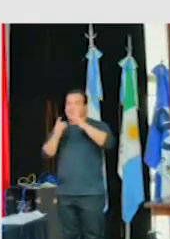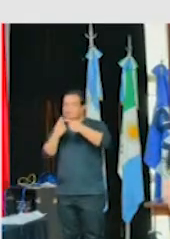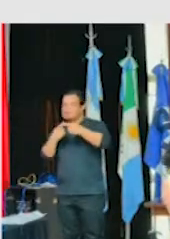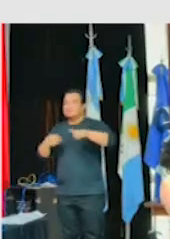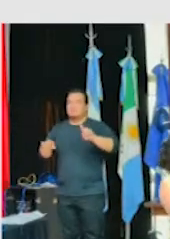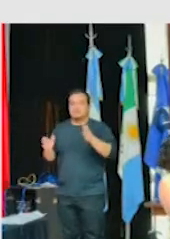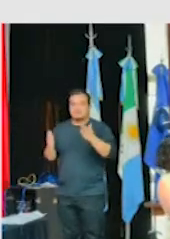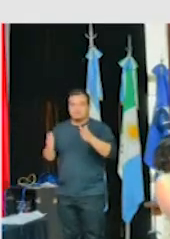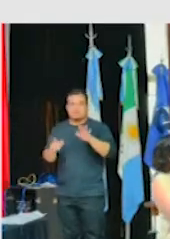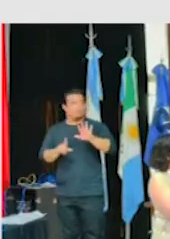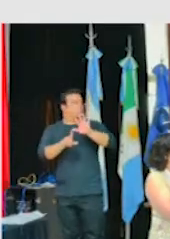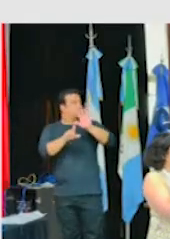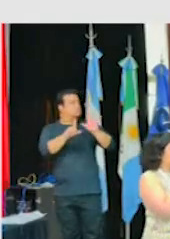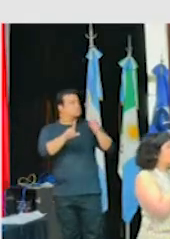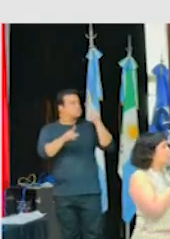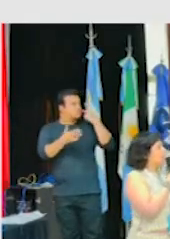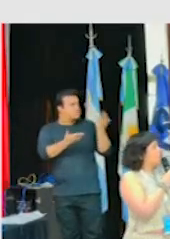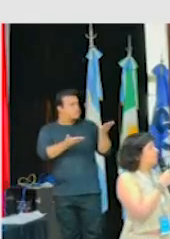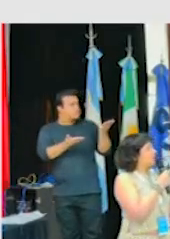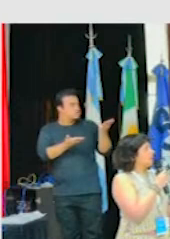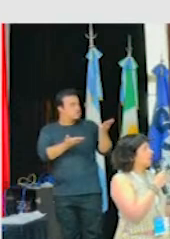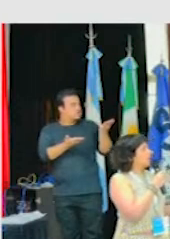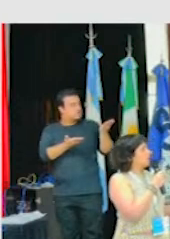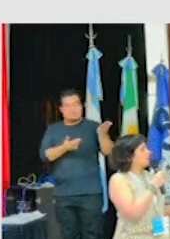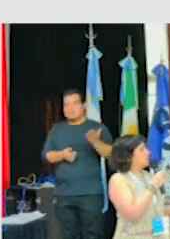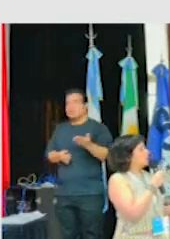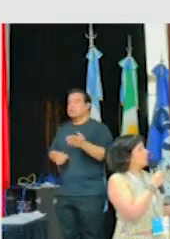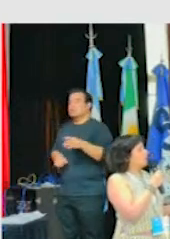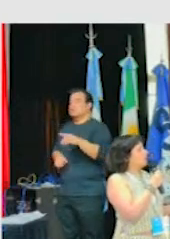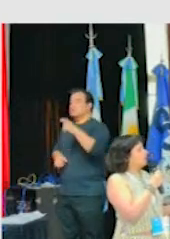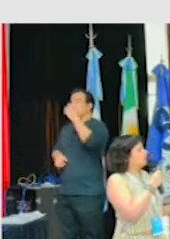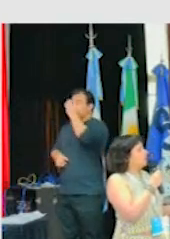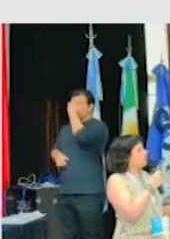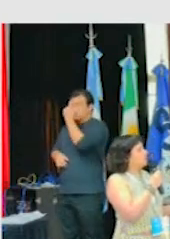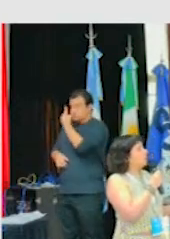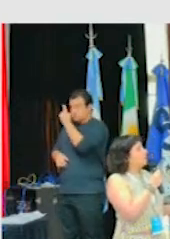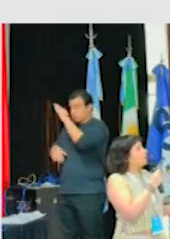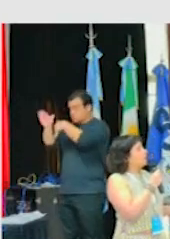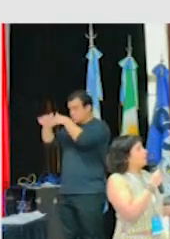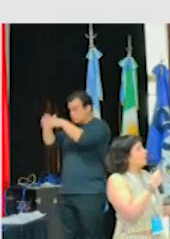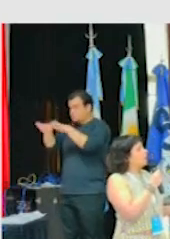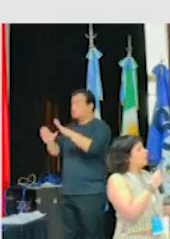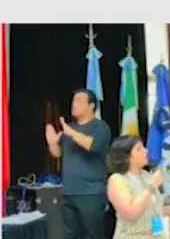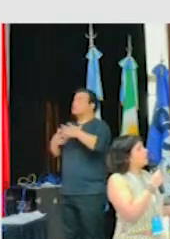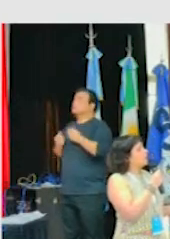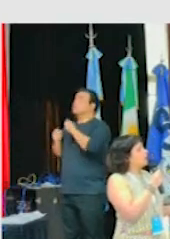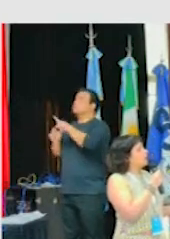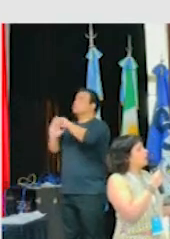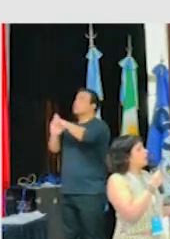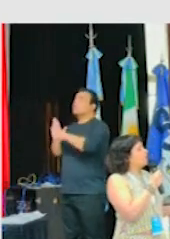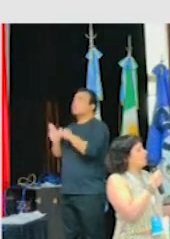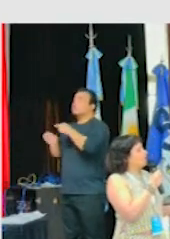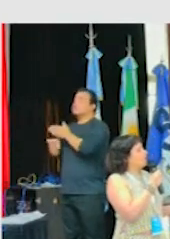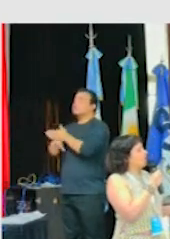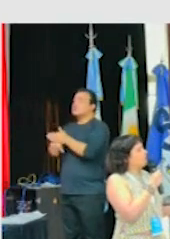tenemos a un jefe, ¿sí? Que dice, citamos un paciente cada 15 minutos para controles de salud. Tenés que atenderlos aunque lleguen tarde,